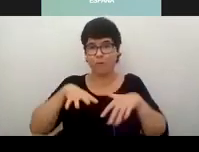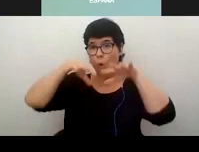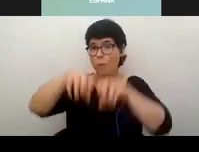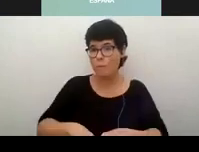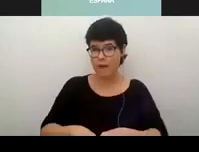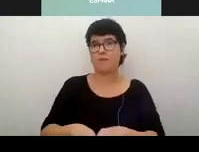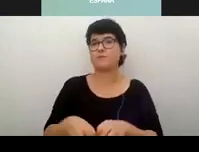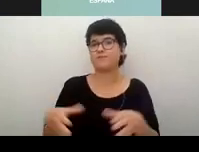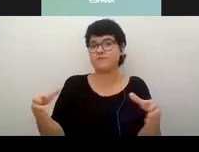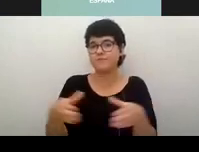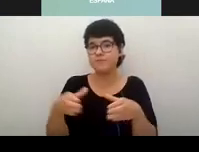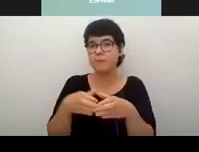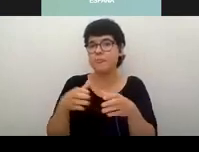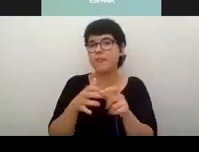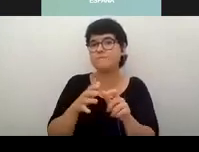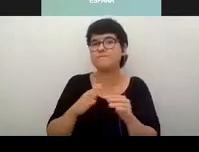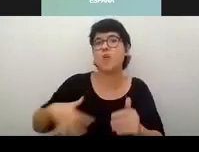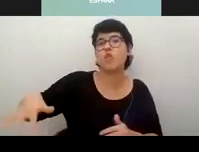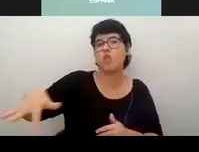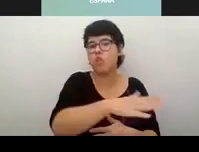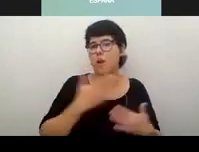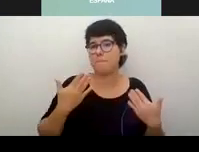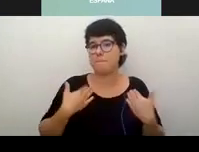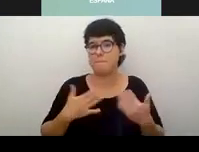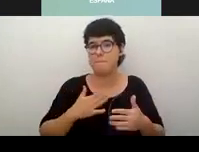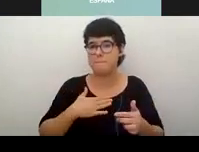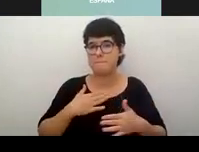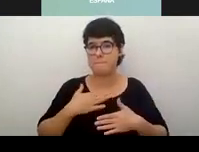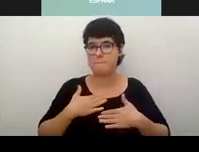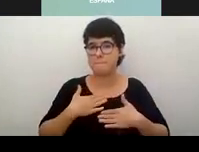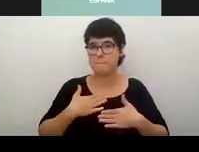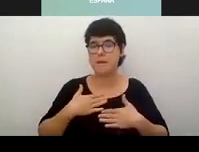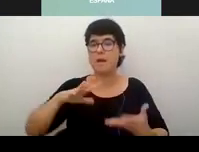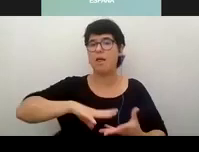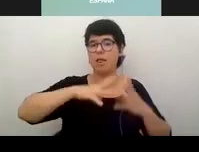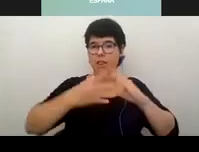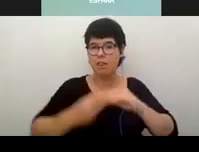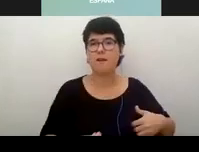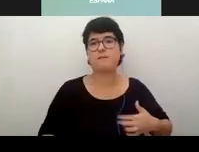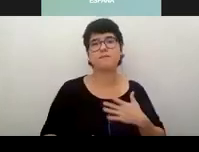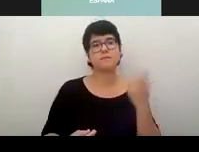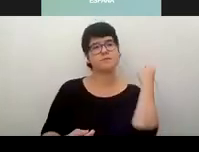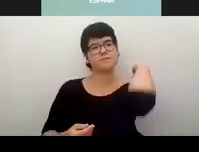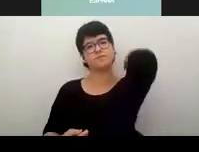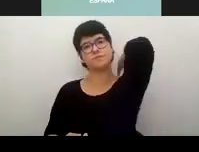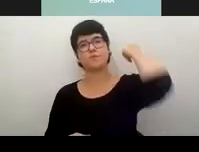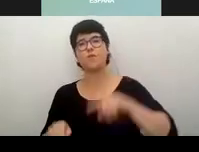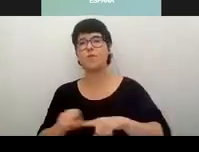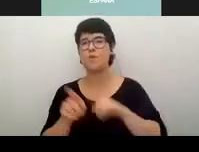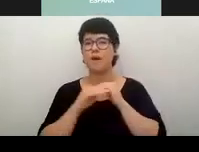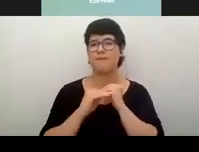hecho de ese lugar, su hábitat, se han adaptado a ese hábitat, están en un equilibrio